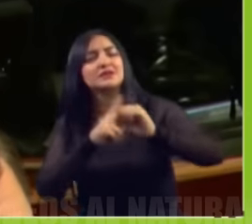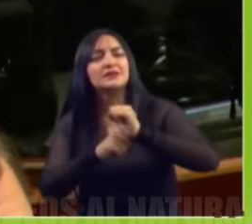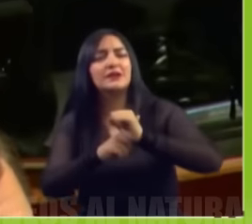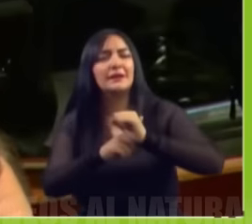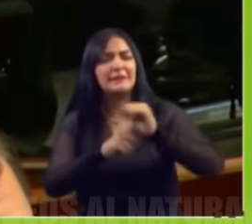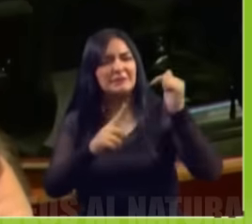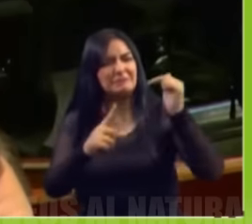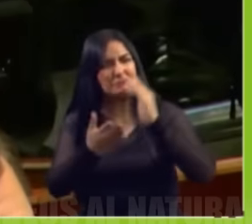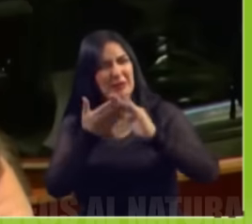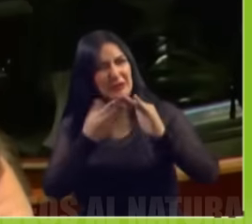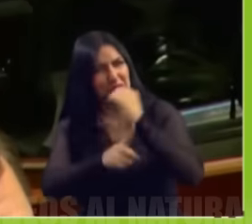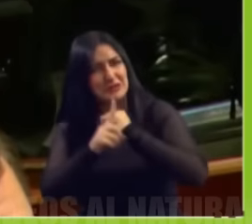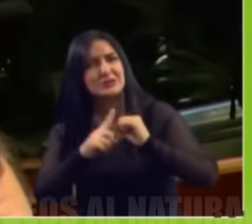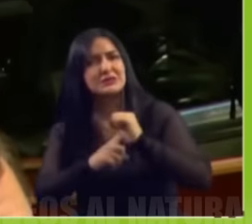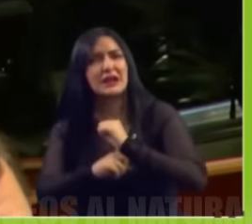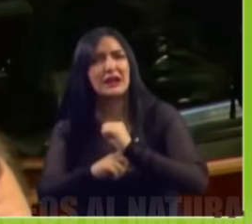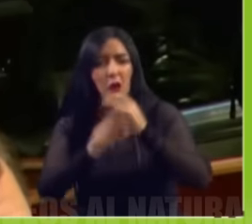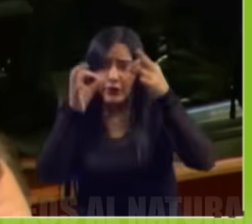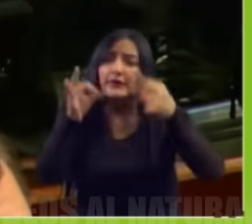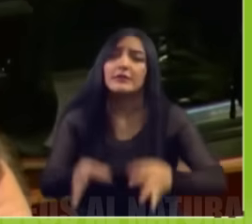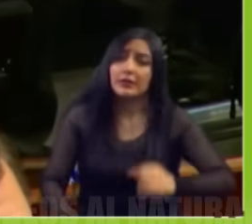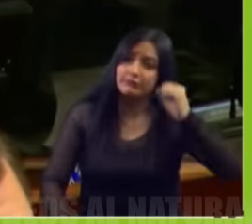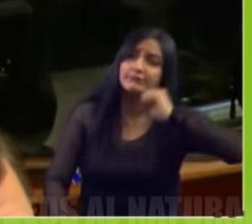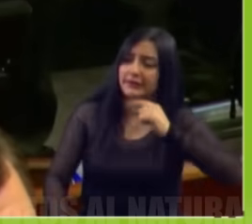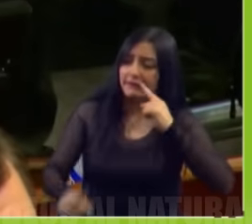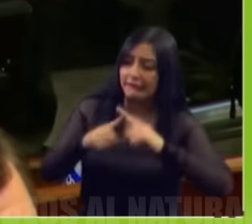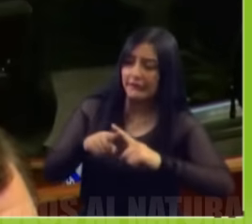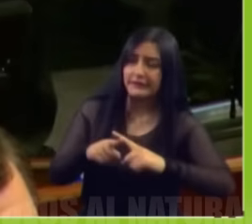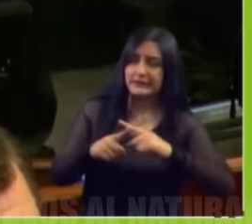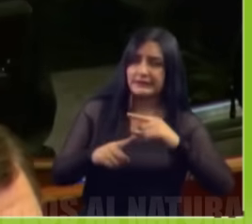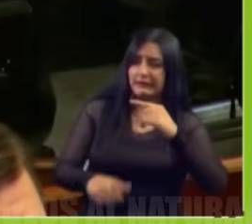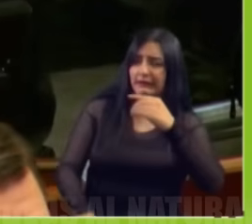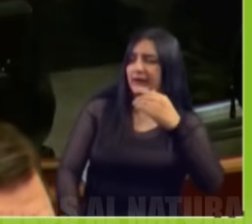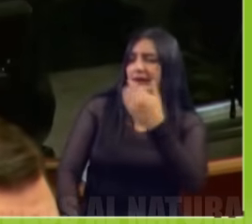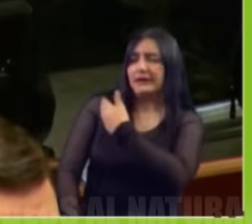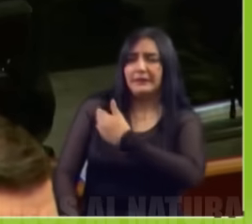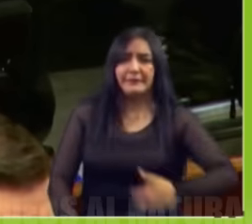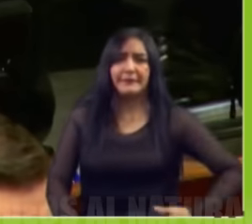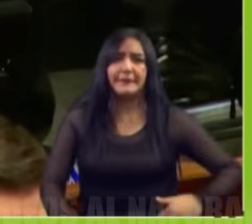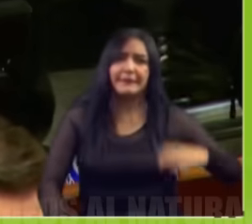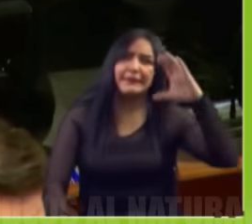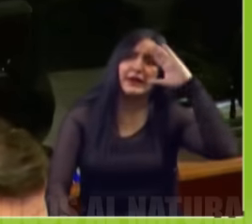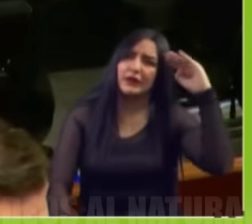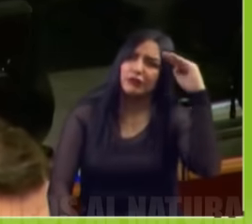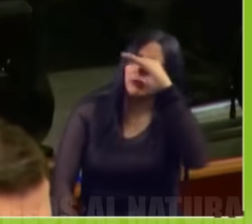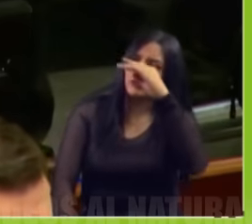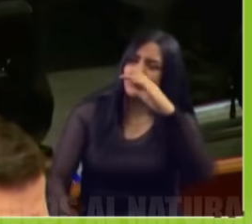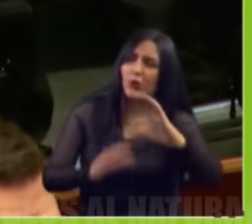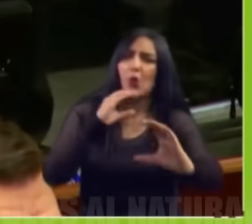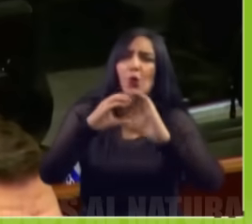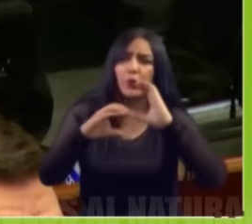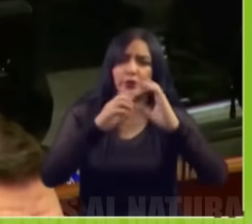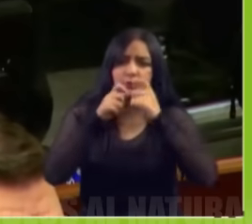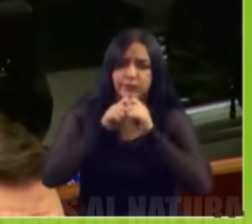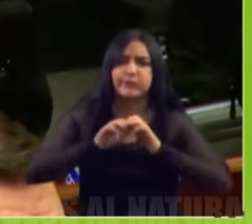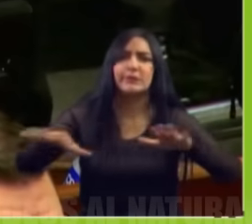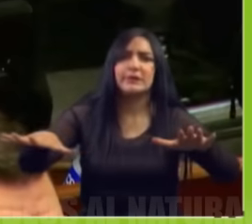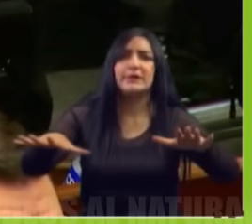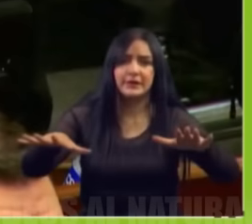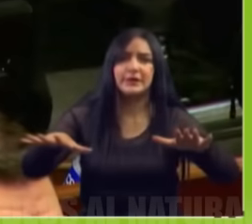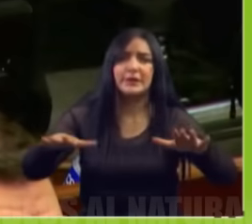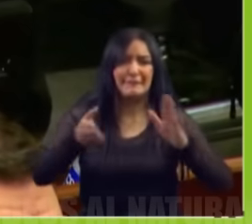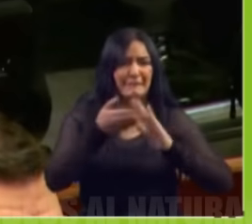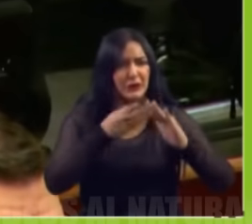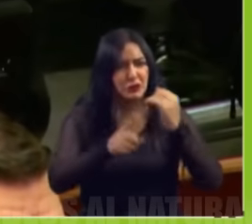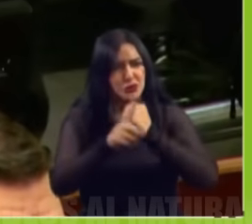perdón social confirmado por el entonces candidato Gustavo Petro en un medio de comunicación. Un perdón